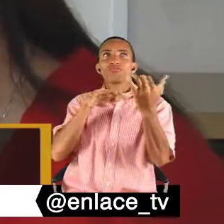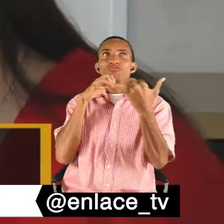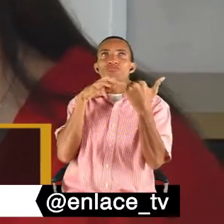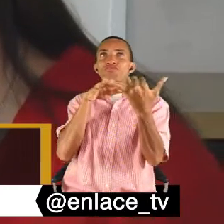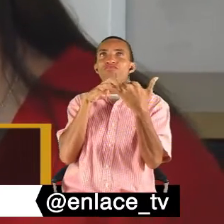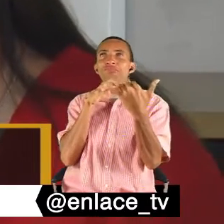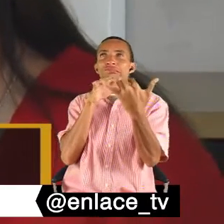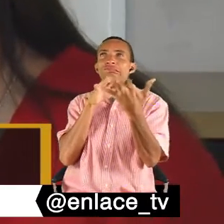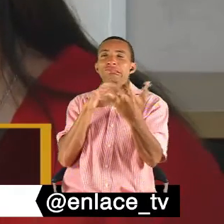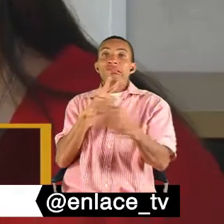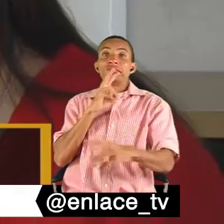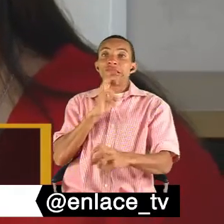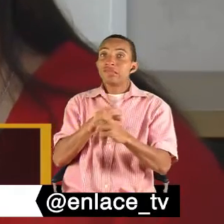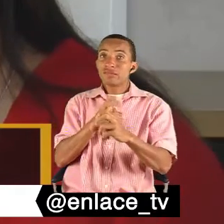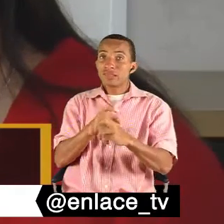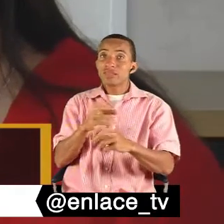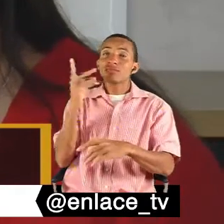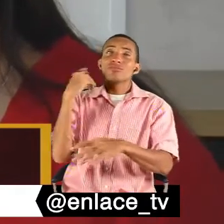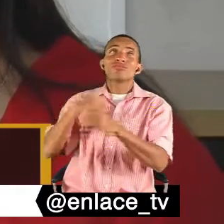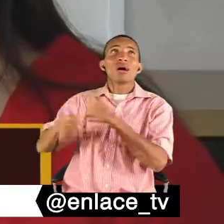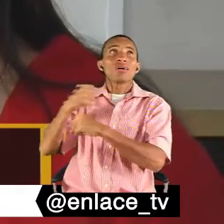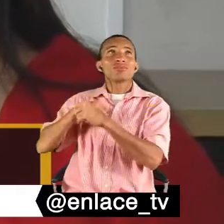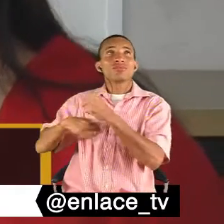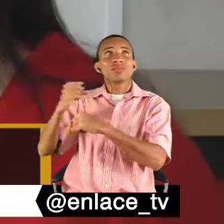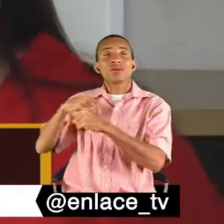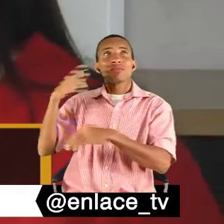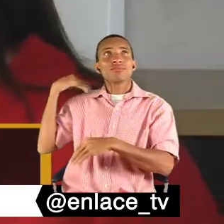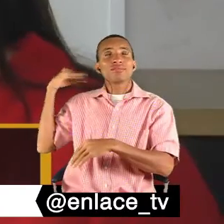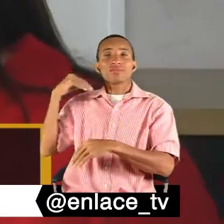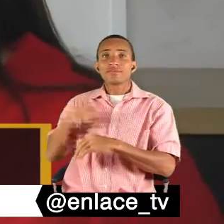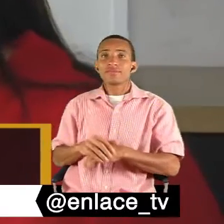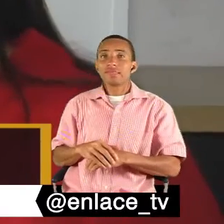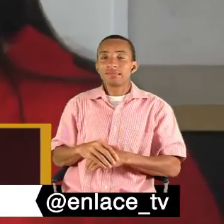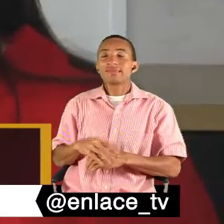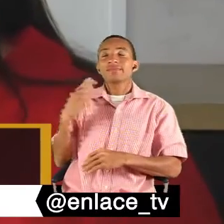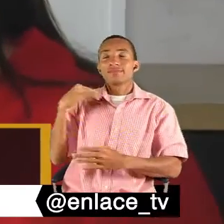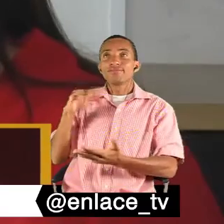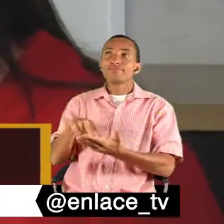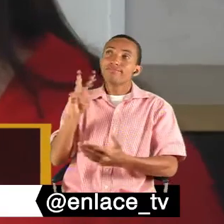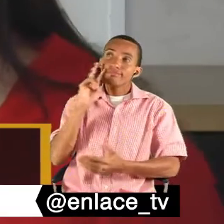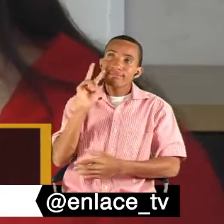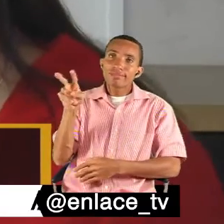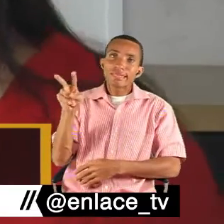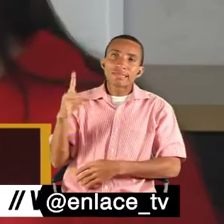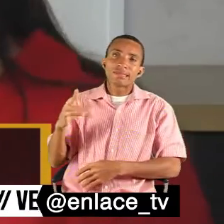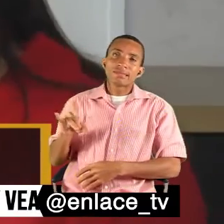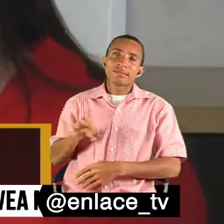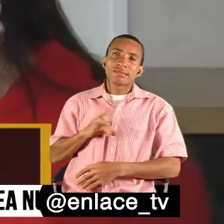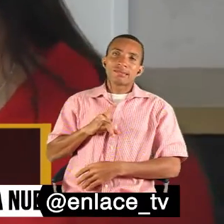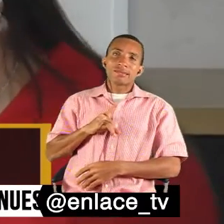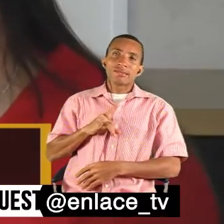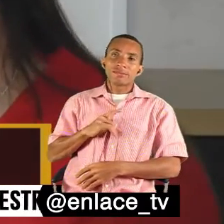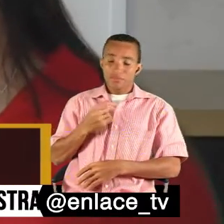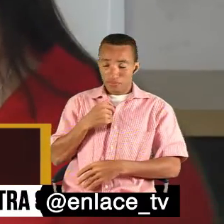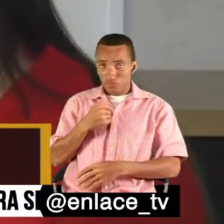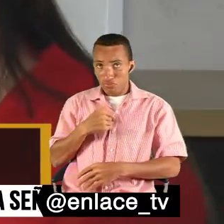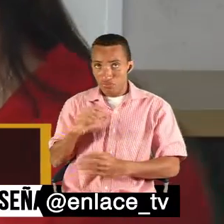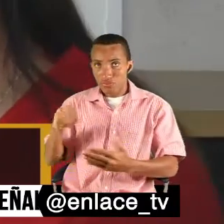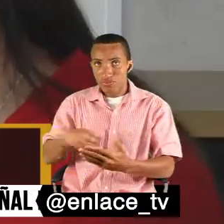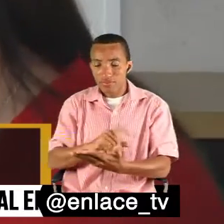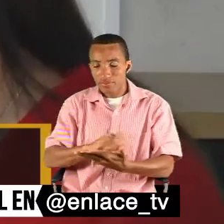tan difícil hace muchos años, me tocó cuando era niña, me llegó al corazón, y escribí este poema que se llama